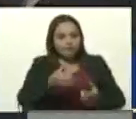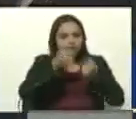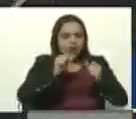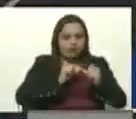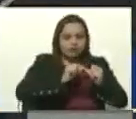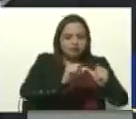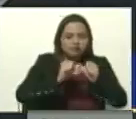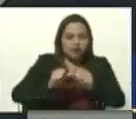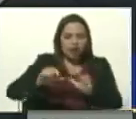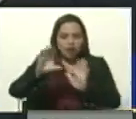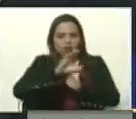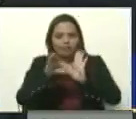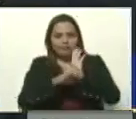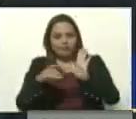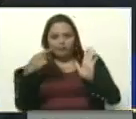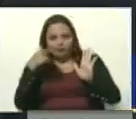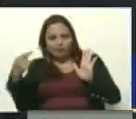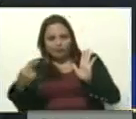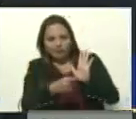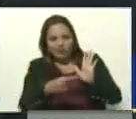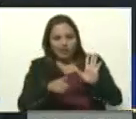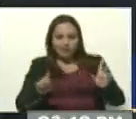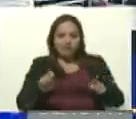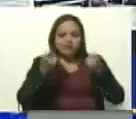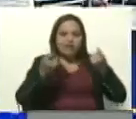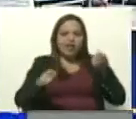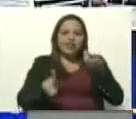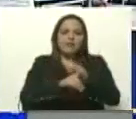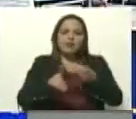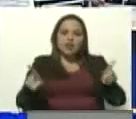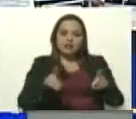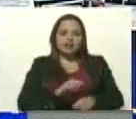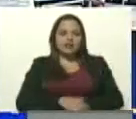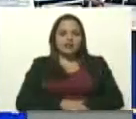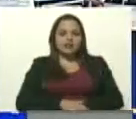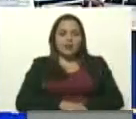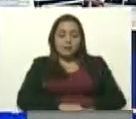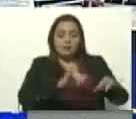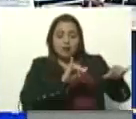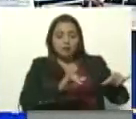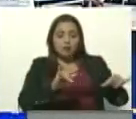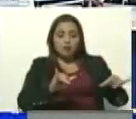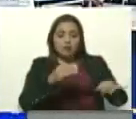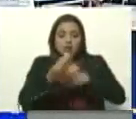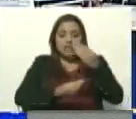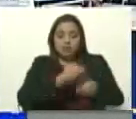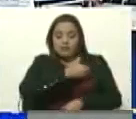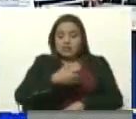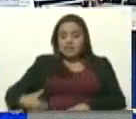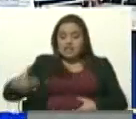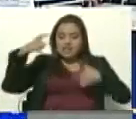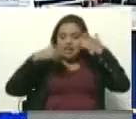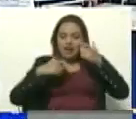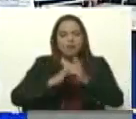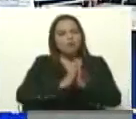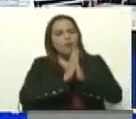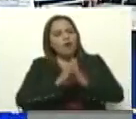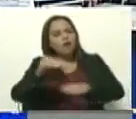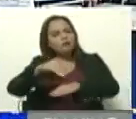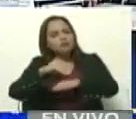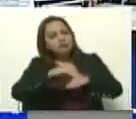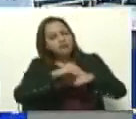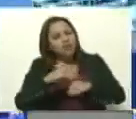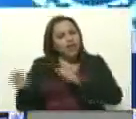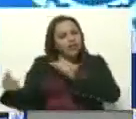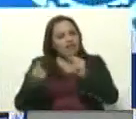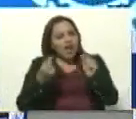continuidad constitucional, la recuperación de la democracia, lo primero que hizo el comandante Chávez fue el llamado al diálogo.